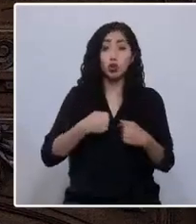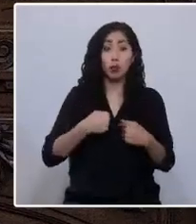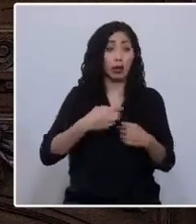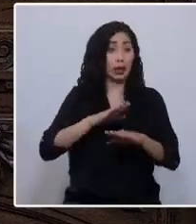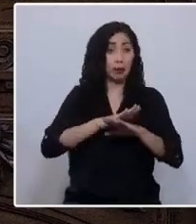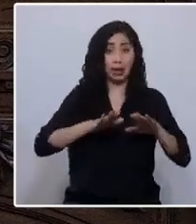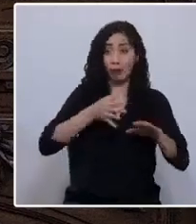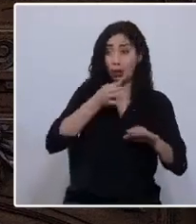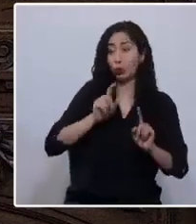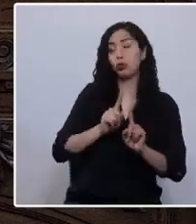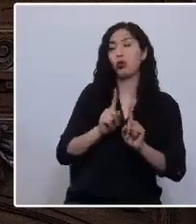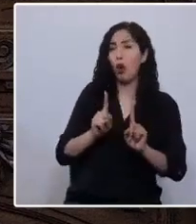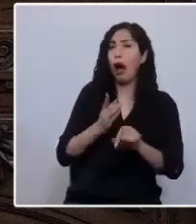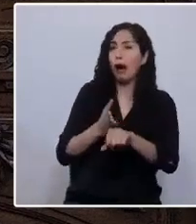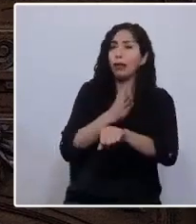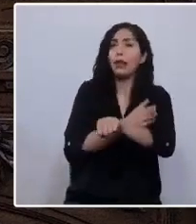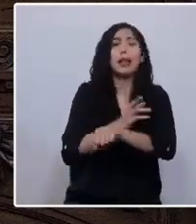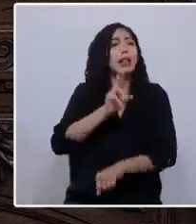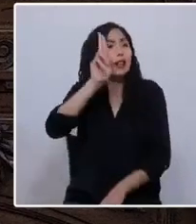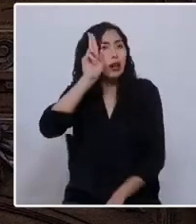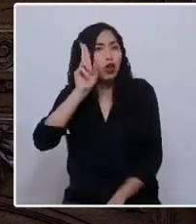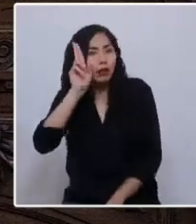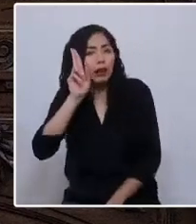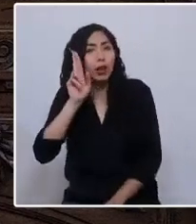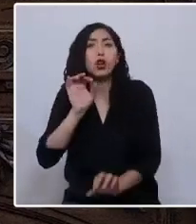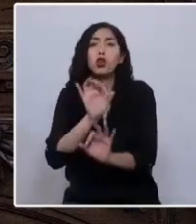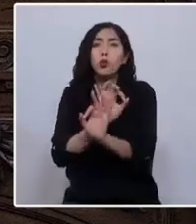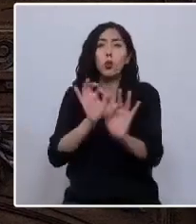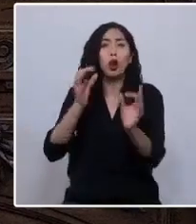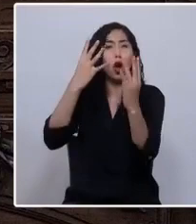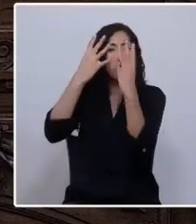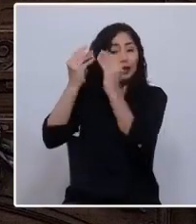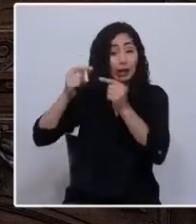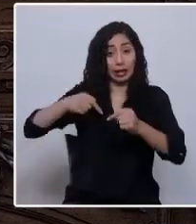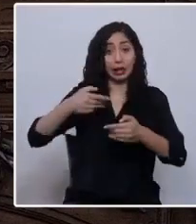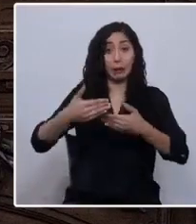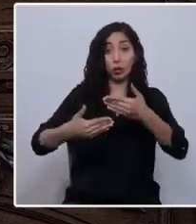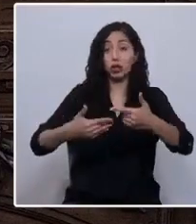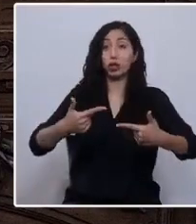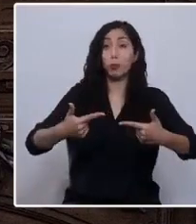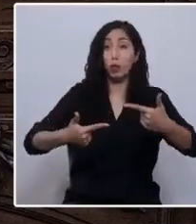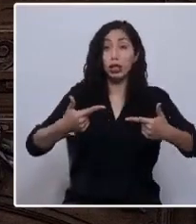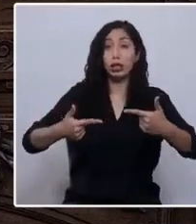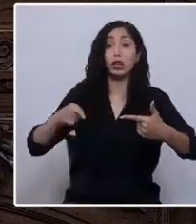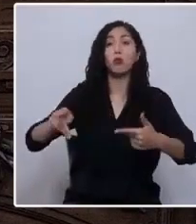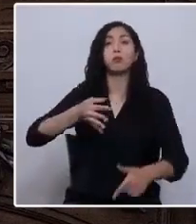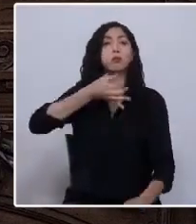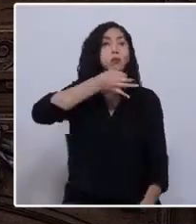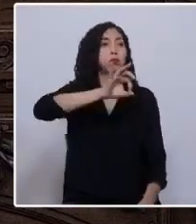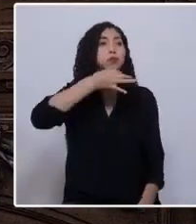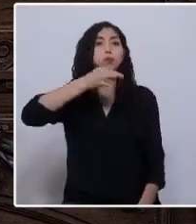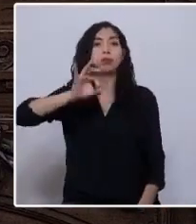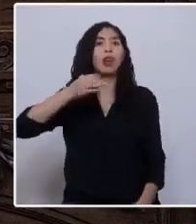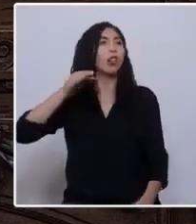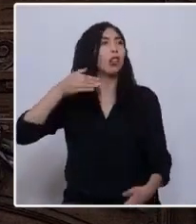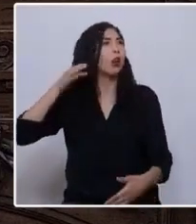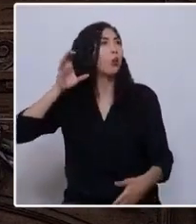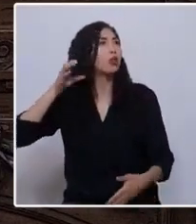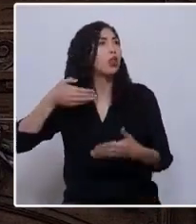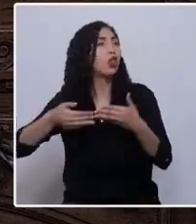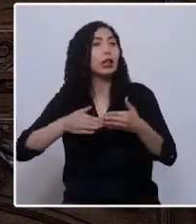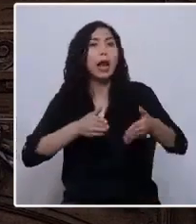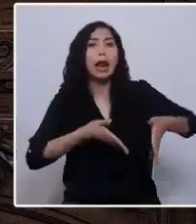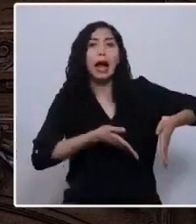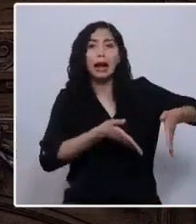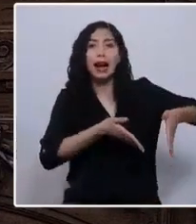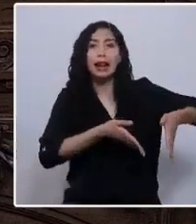recordarles no olvidar que en este proceso político un polifónico mensaje se escuchó en la calle y se marcó en sus